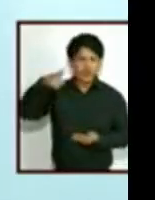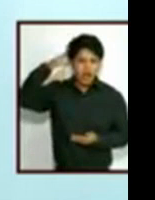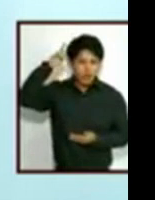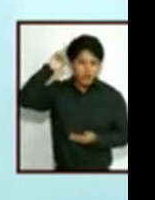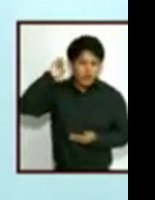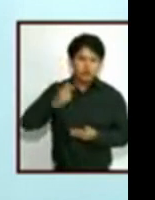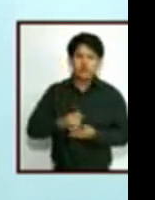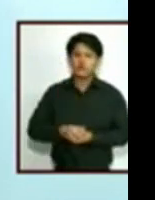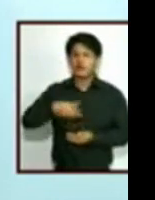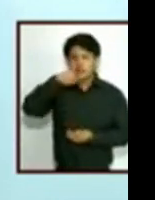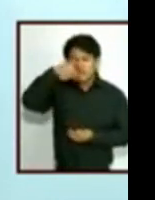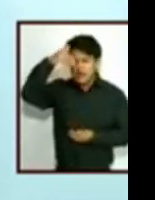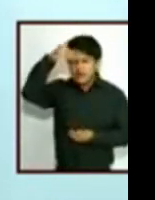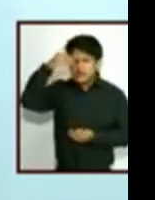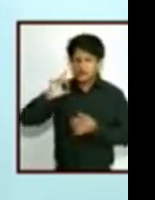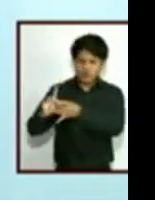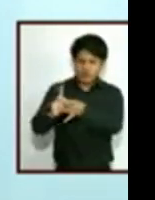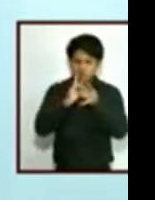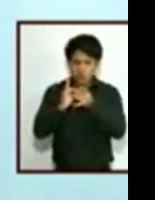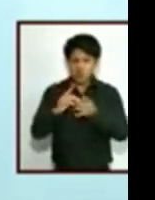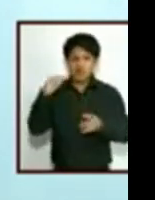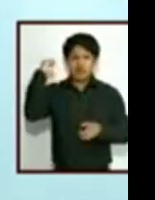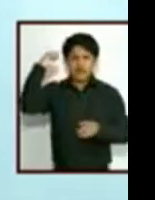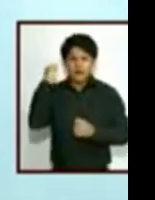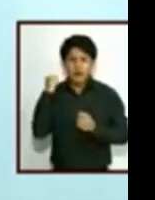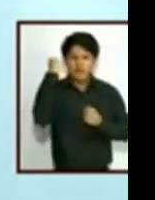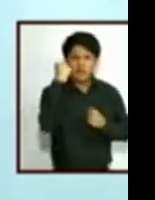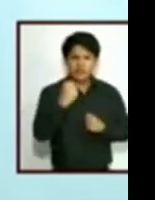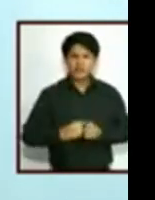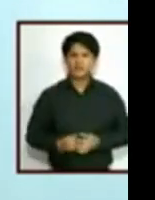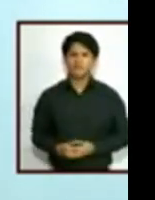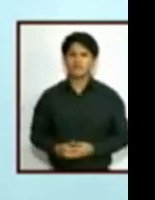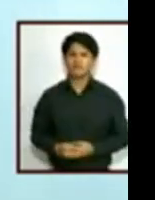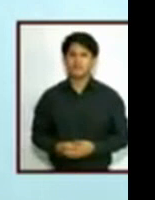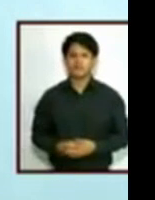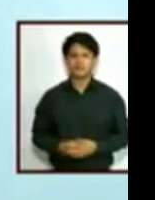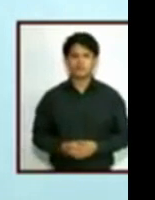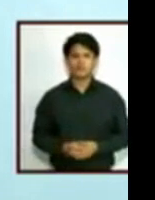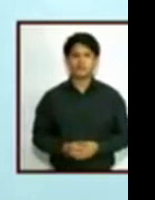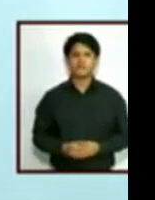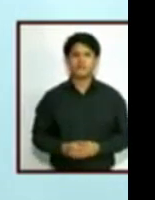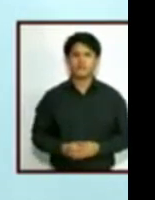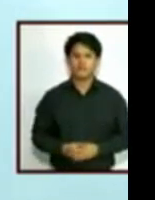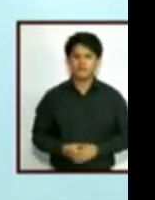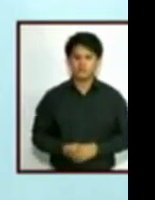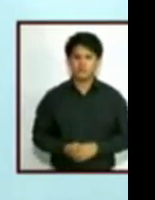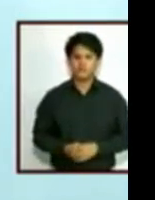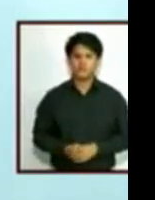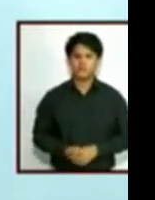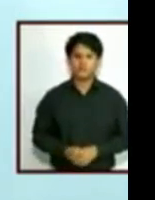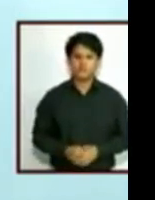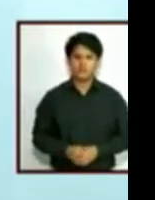Gaudiano Rovirosa, que es candidato de la coalición por Tabasco al Frente, del Partido Acción Nacional, Partido de la Revolución Democrática y